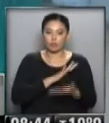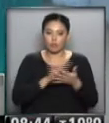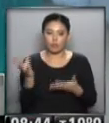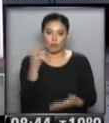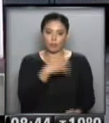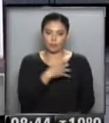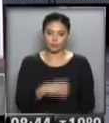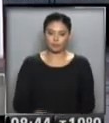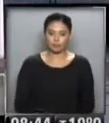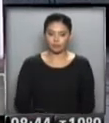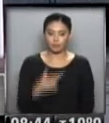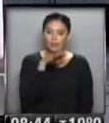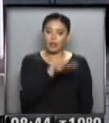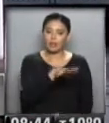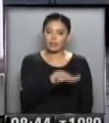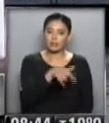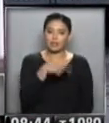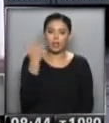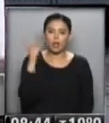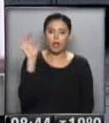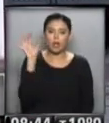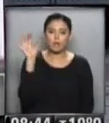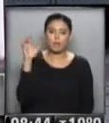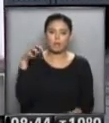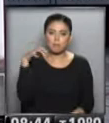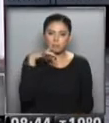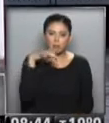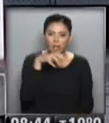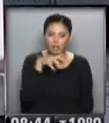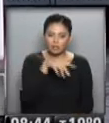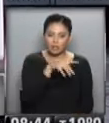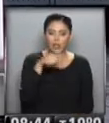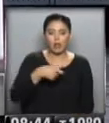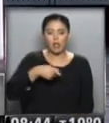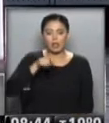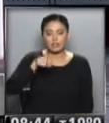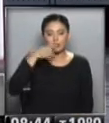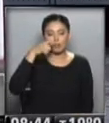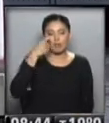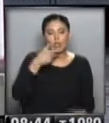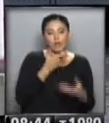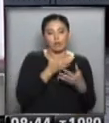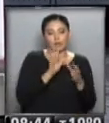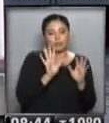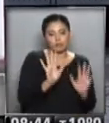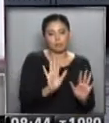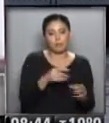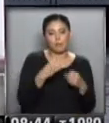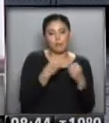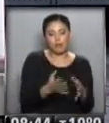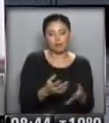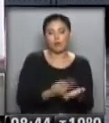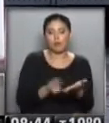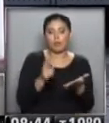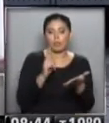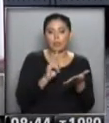resto se está recuperando una bacteria que tuvo por suerte con los antibióticos está resultando está volviendo a retomar